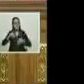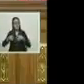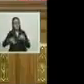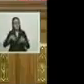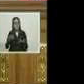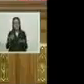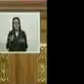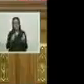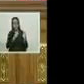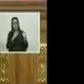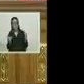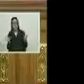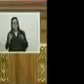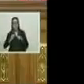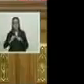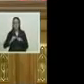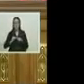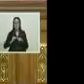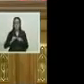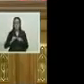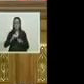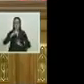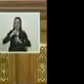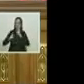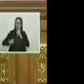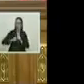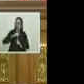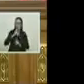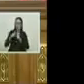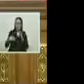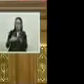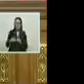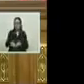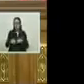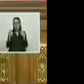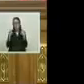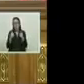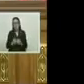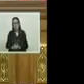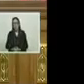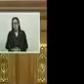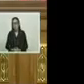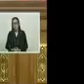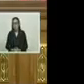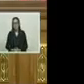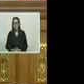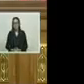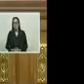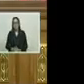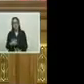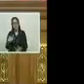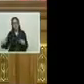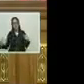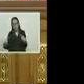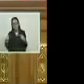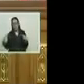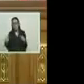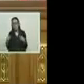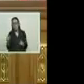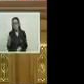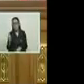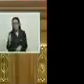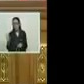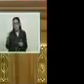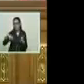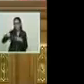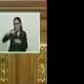no corresponden verdaderos delitos de odio que pretenden generar enfrentamiento entre los